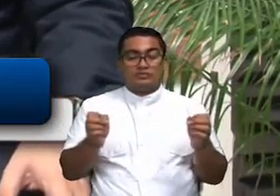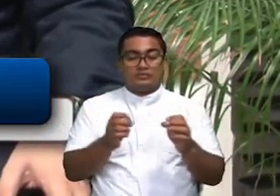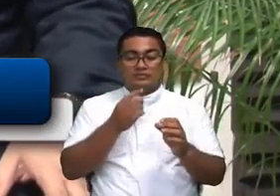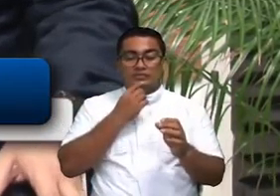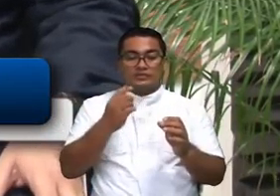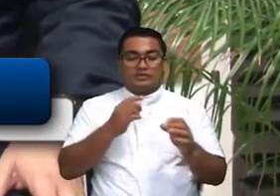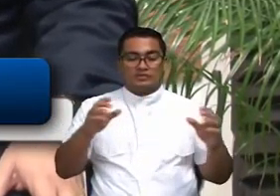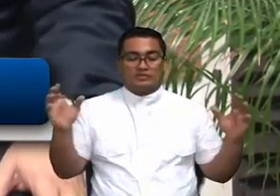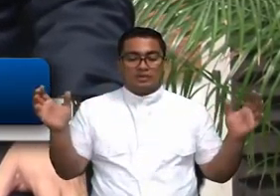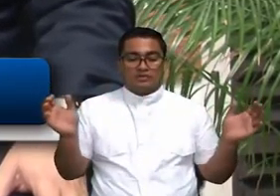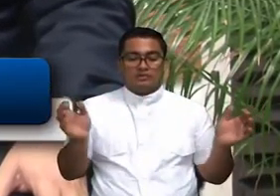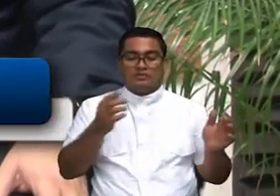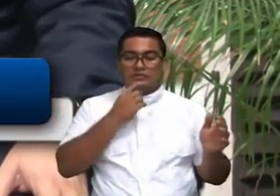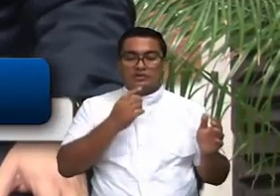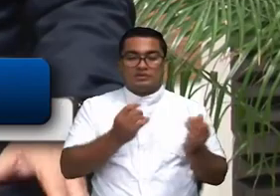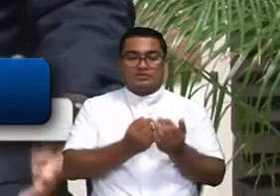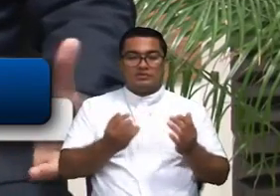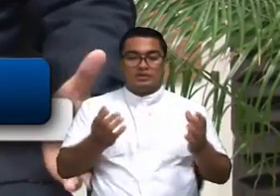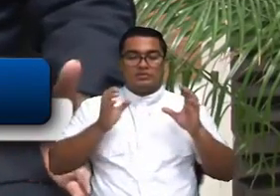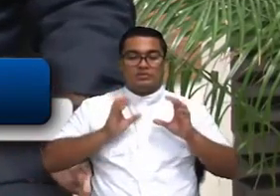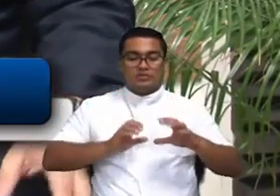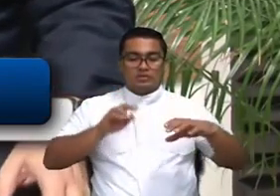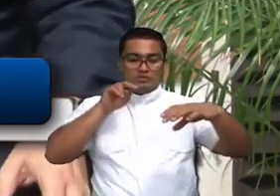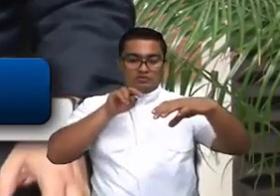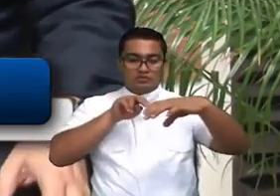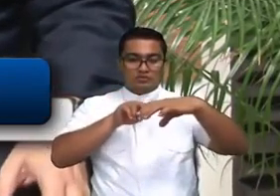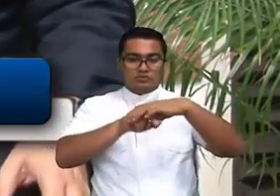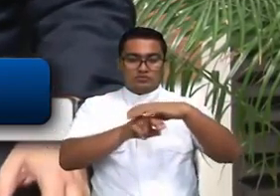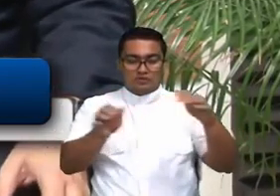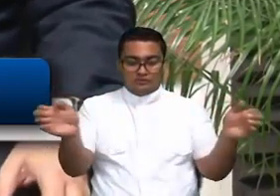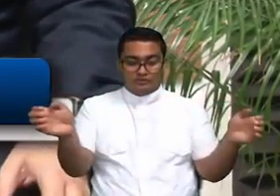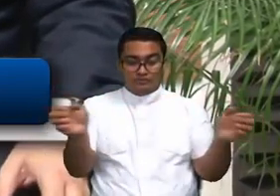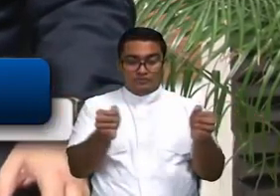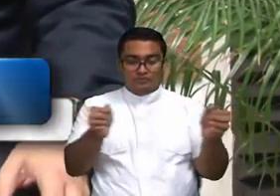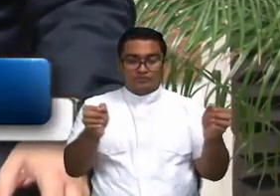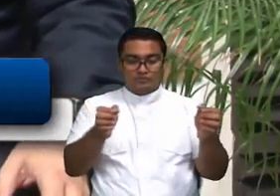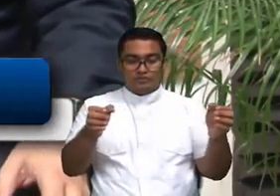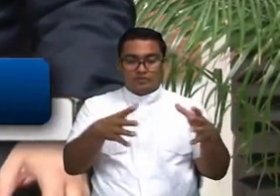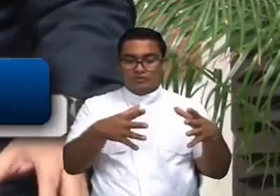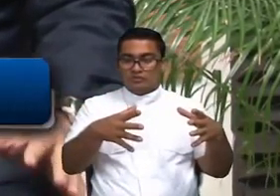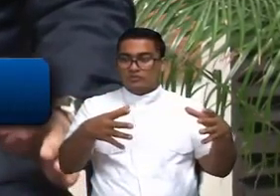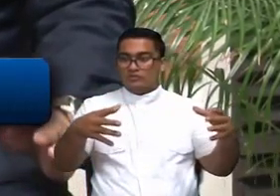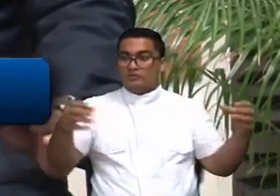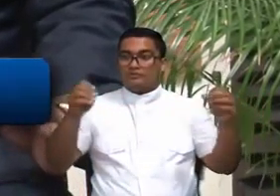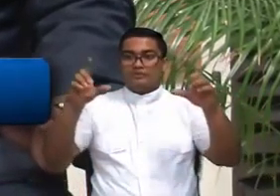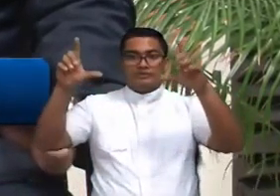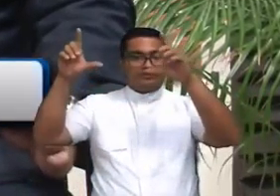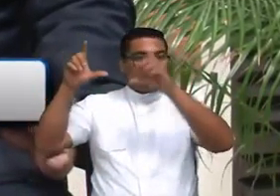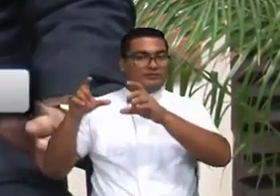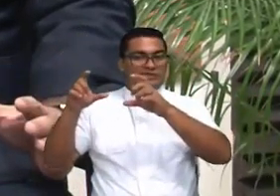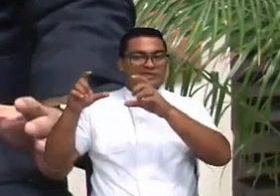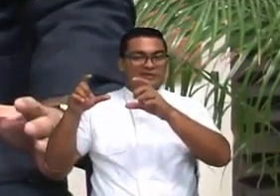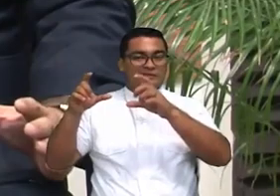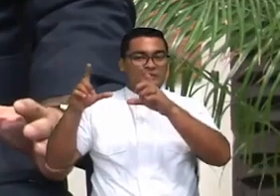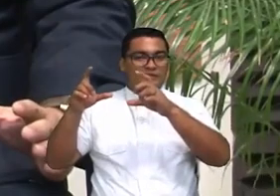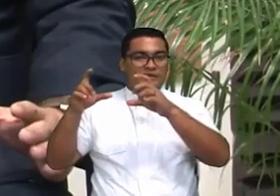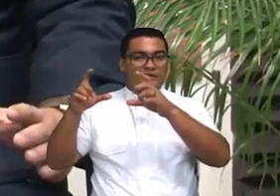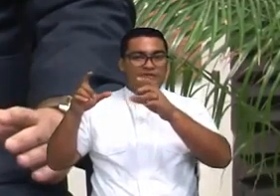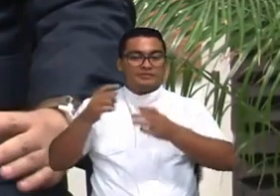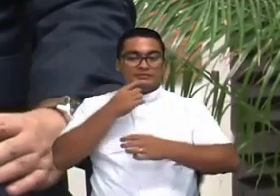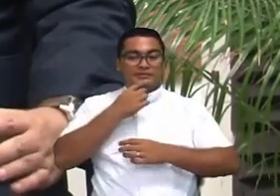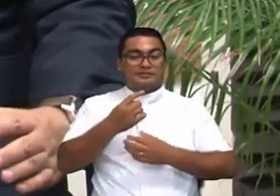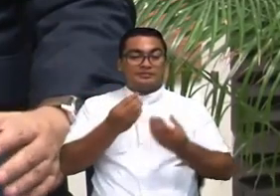la deshidratación de hidrógeno. Entonces se va a crear lo que son las imágenes. Entonces, en la mayoría de